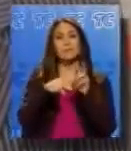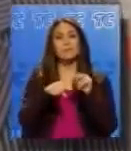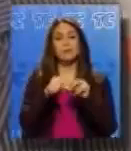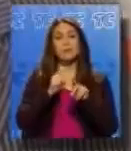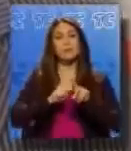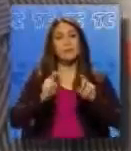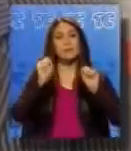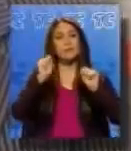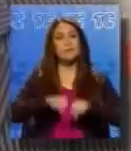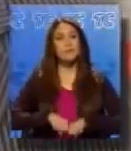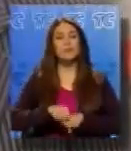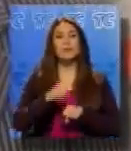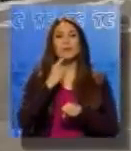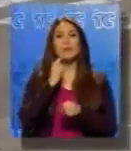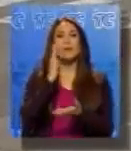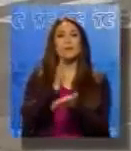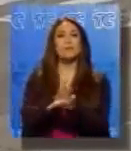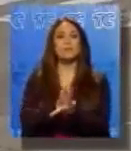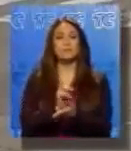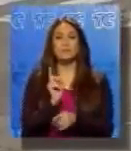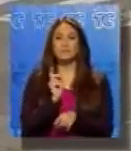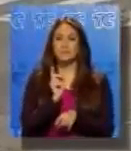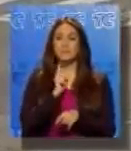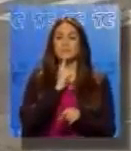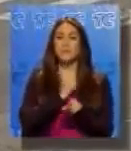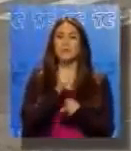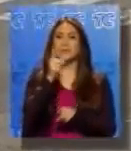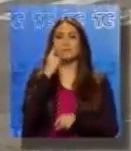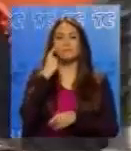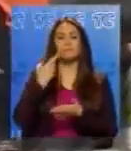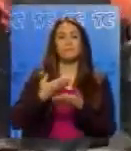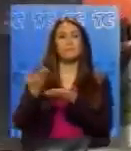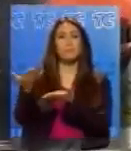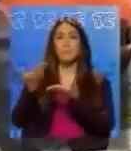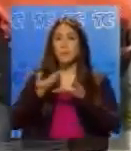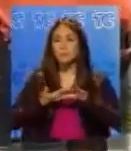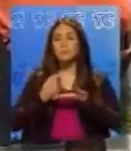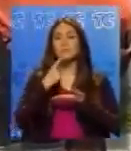aún, pueda quedar en la impunidad. Además señaló que se analizará la propuesta que están